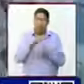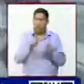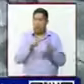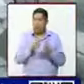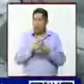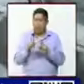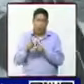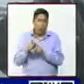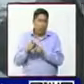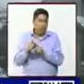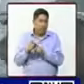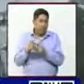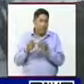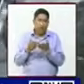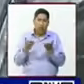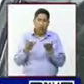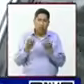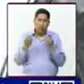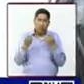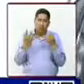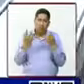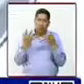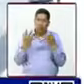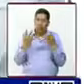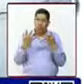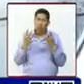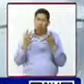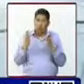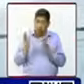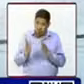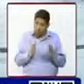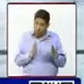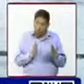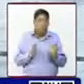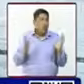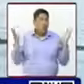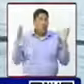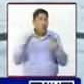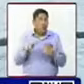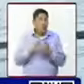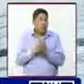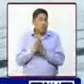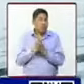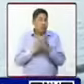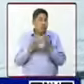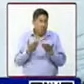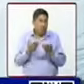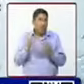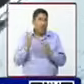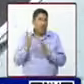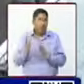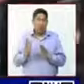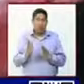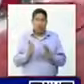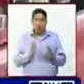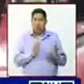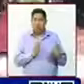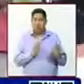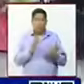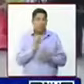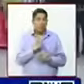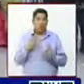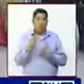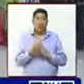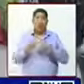que lugares donde existe bastante desorden también llaman a la delincuencia. Y estamos nosotros poniendo orden tanto con la situación